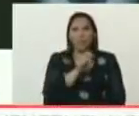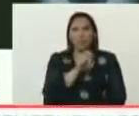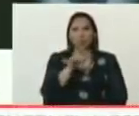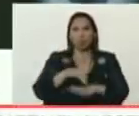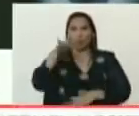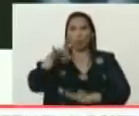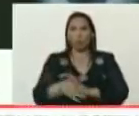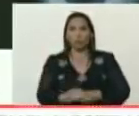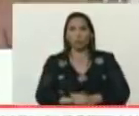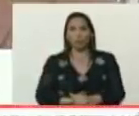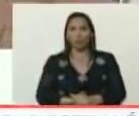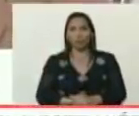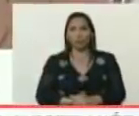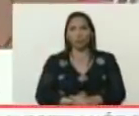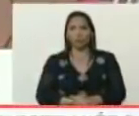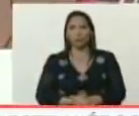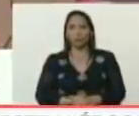tocó